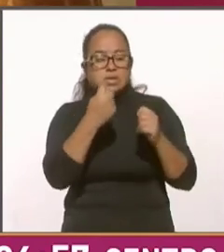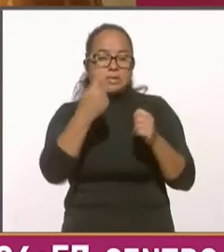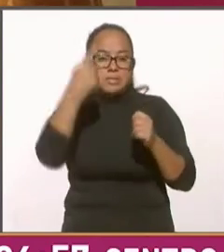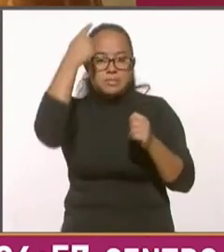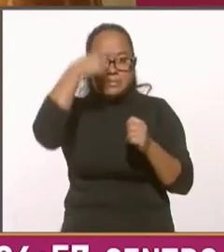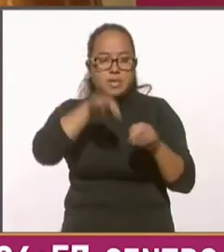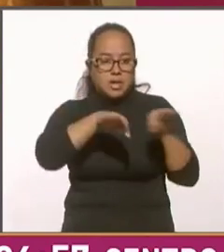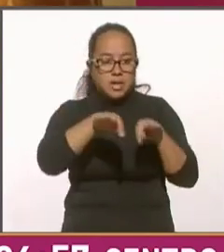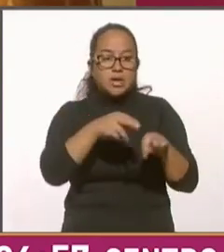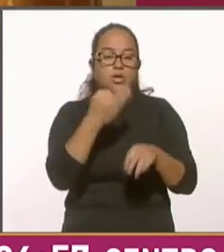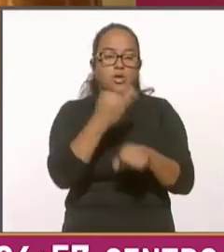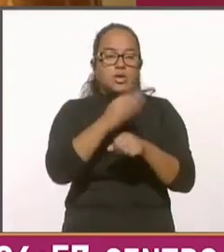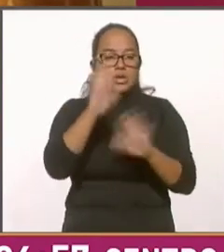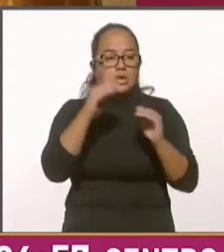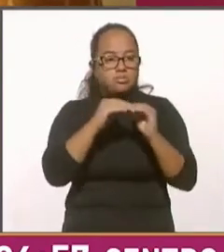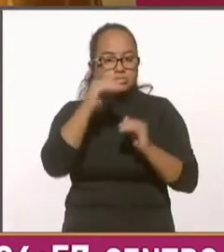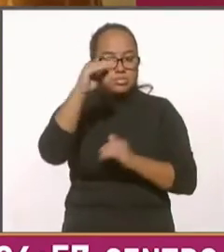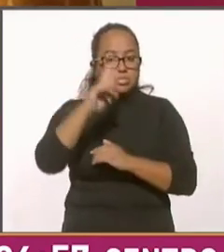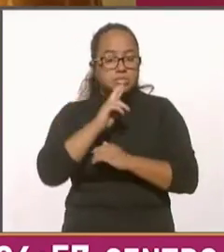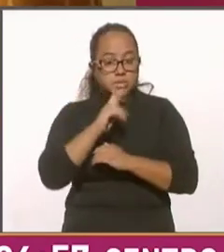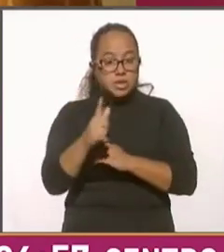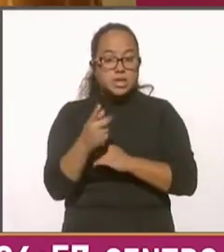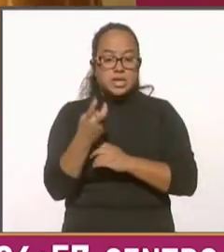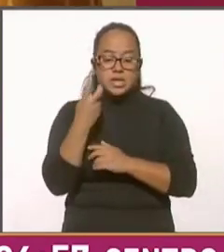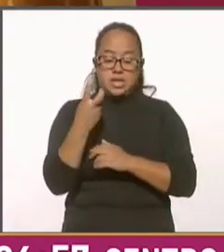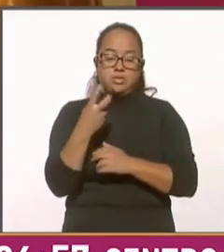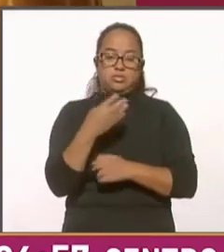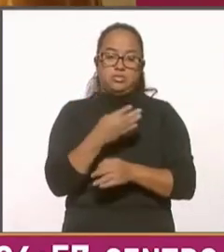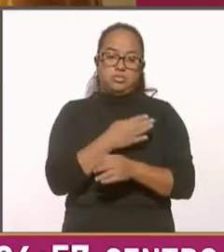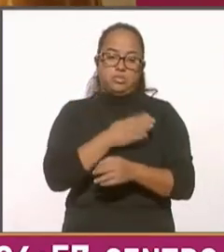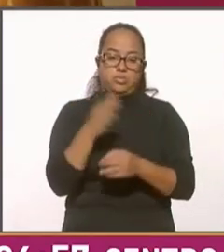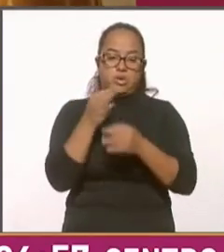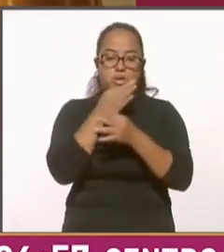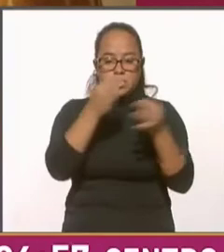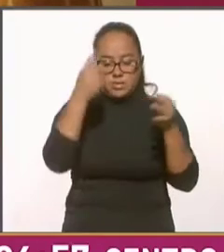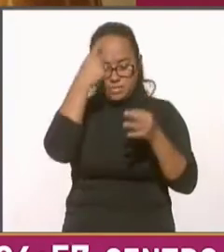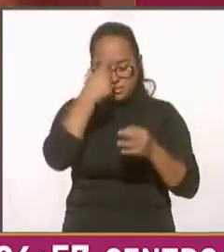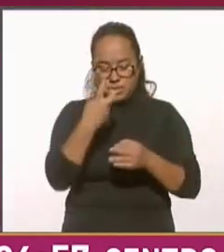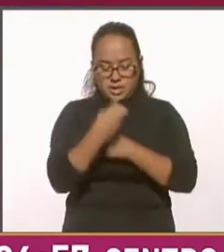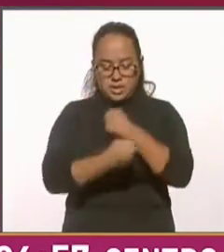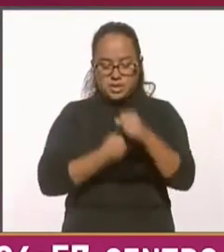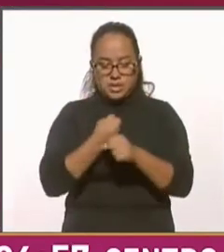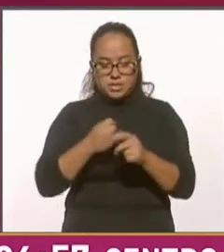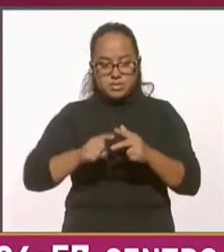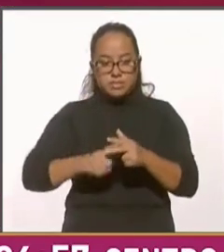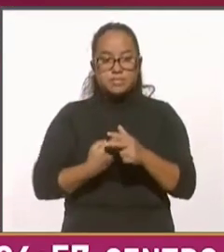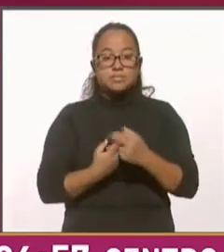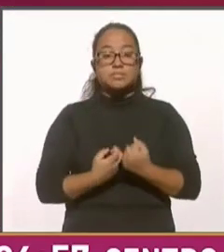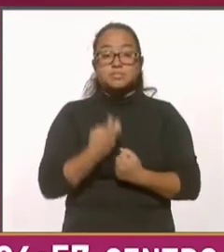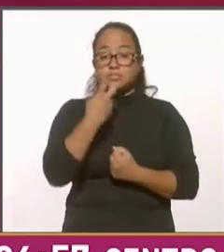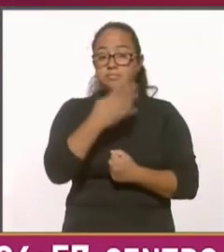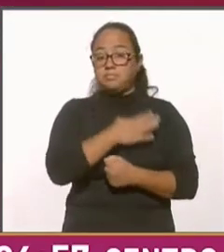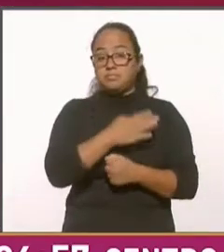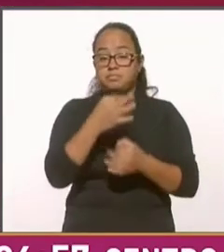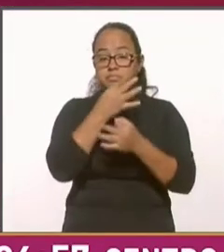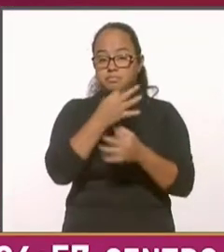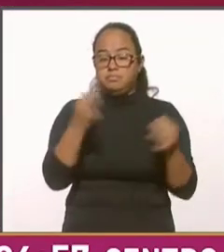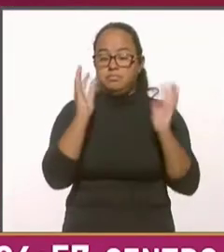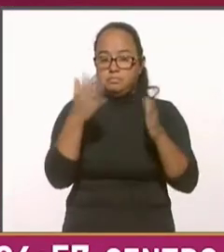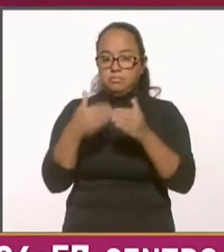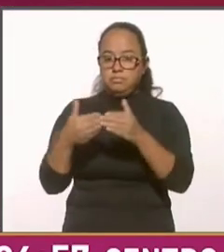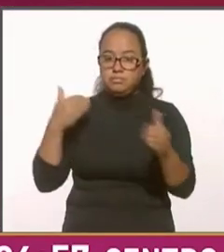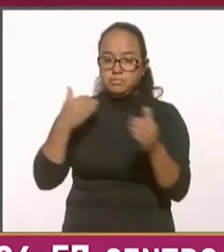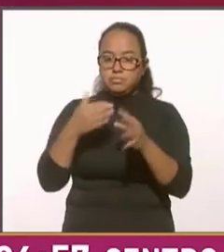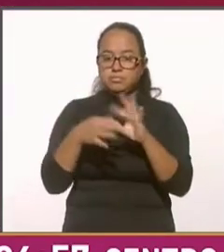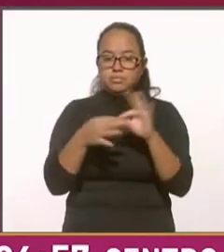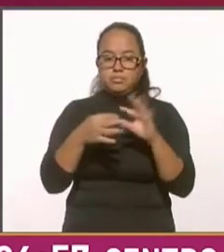y pues esta es una buena nota, a mí me parece, para empezar el año. Sin duda es una buena noticia, y ya lo anticipaba el